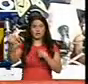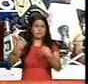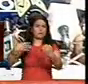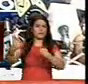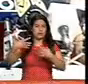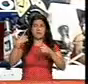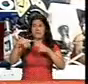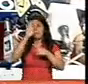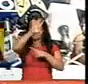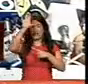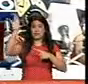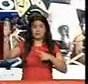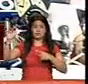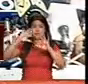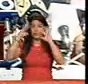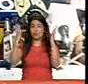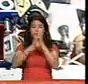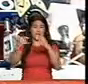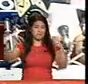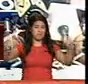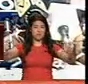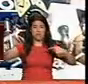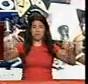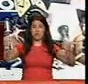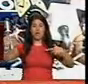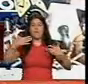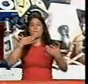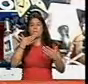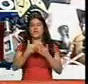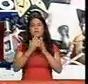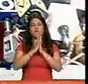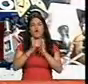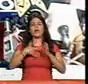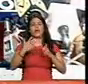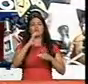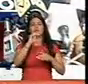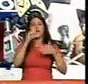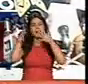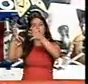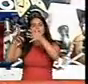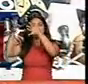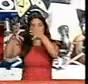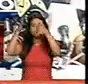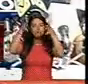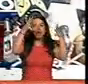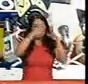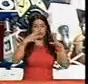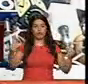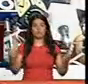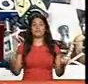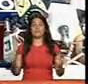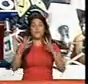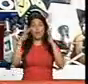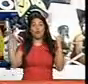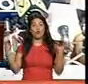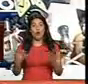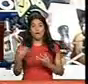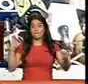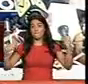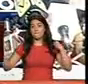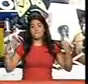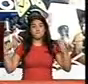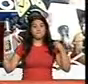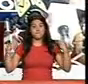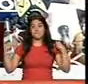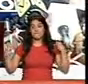diversos países del continente y del mundo para asesoría electoral porque bueno ustedes saben sobre todo desde que el